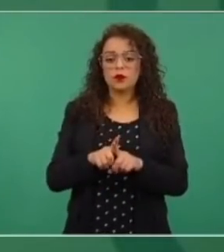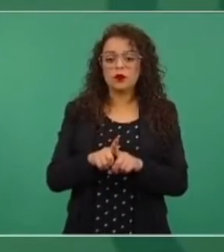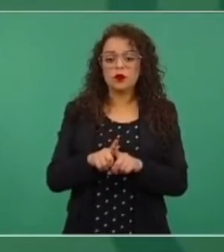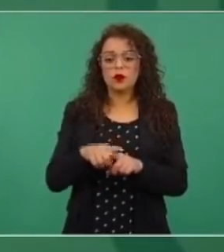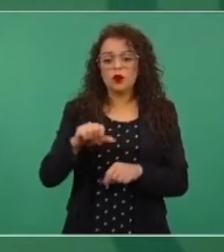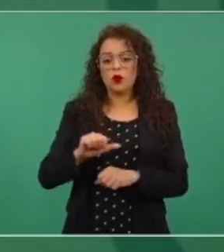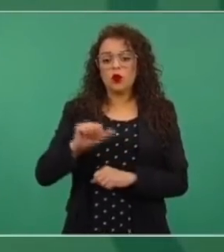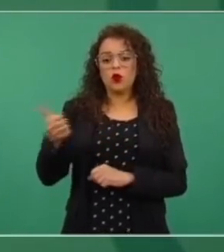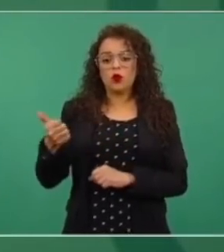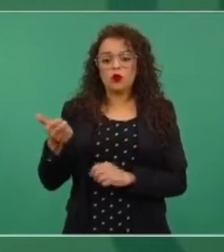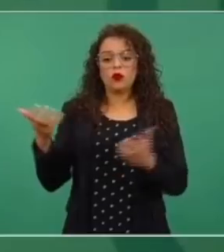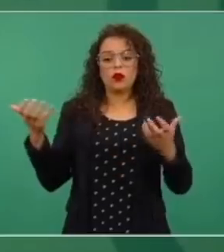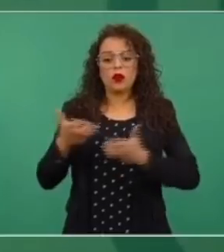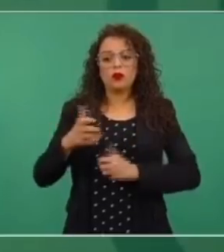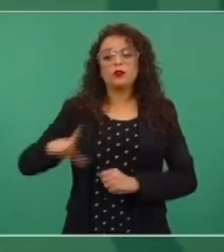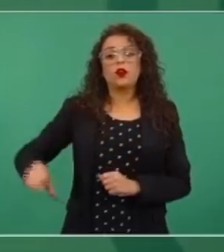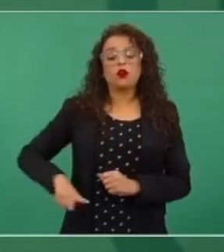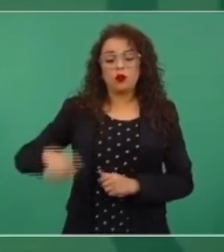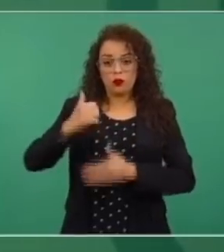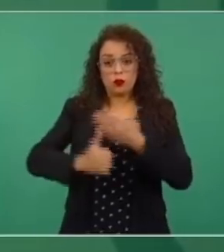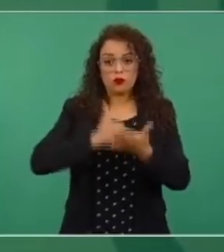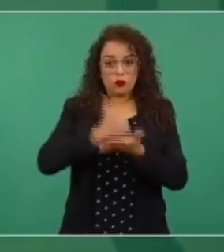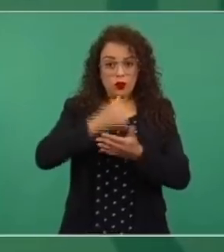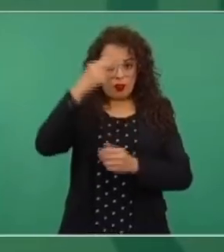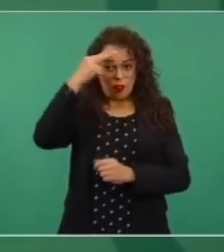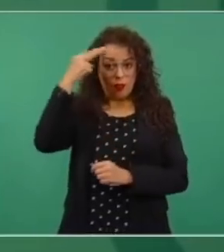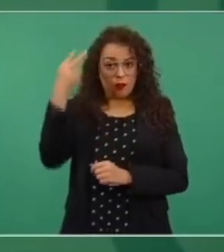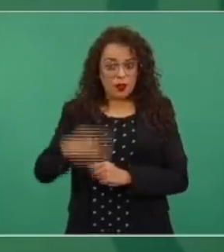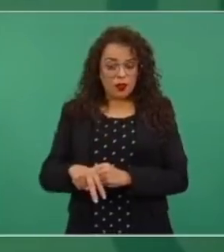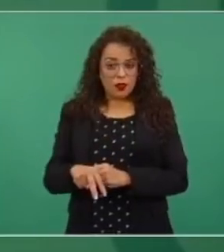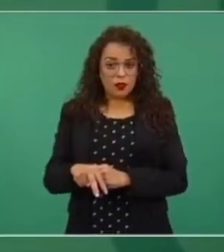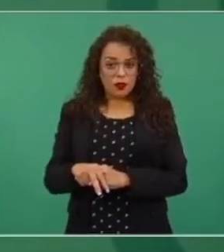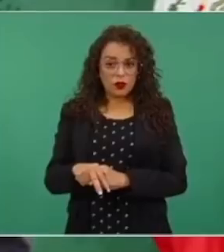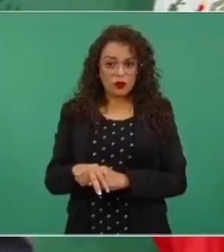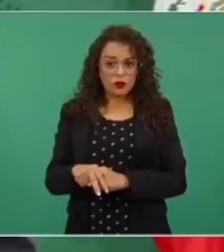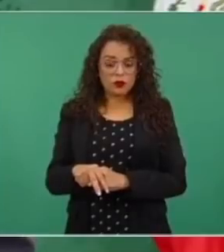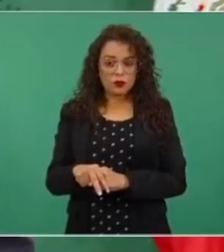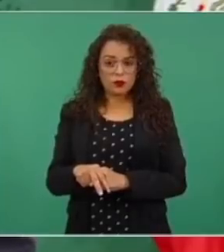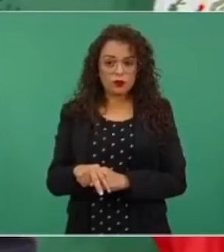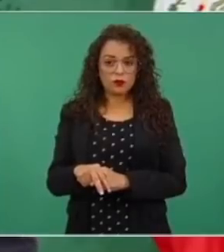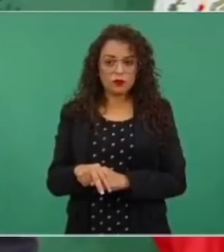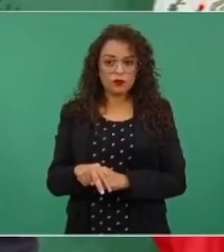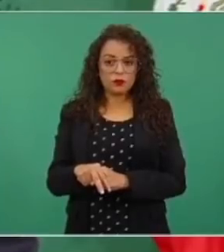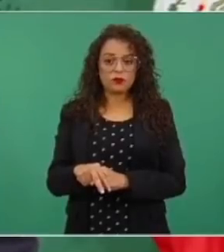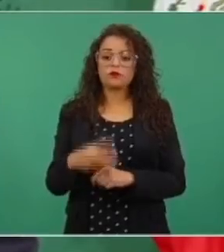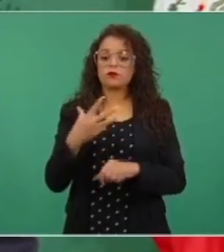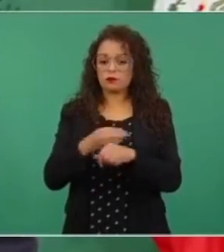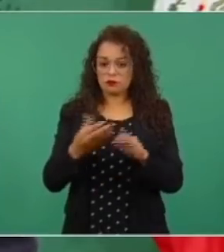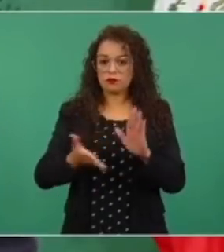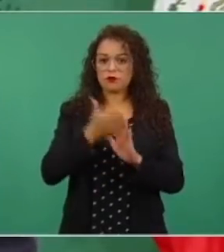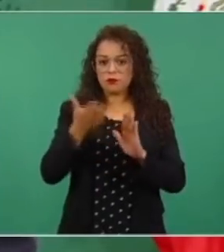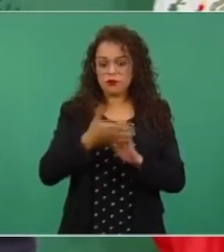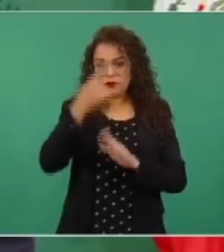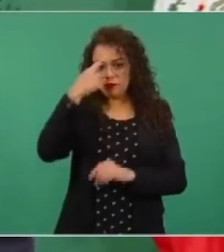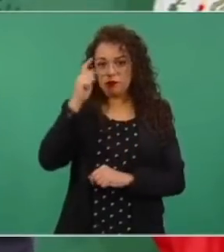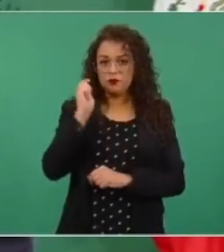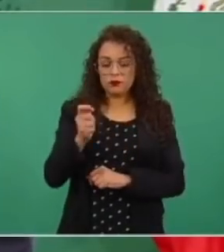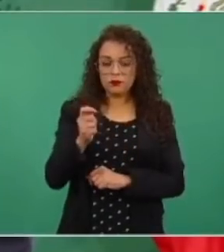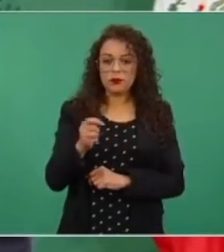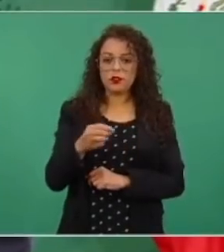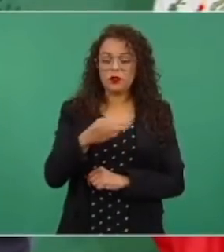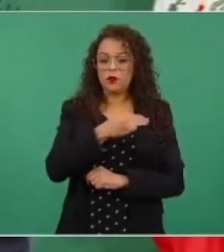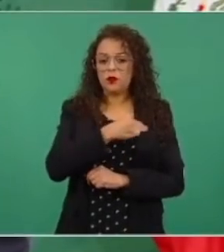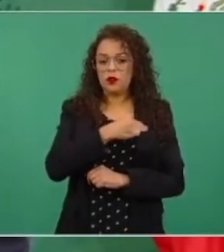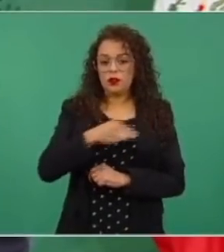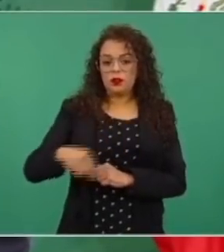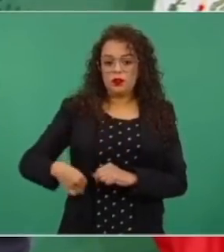haciendo el gobierno de la Ciudad de México también con el propósito de comunicar a municipios